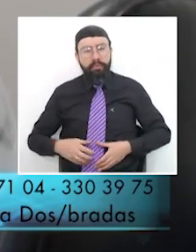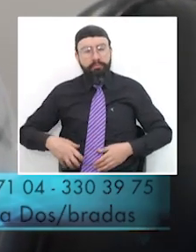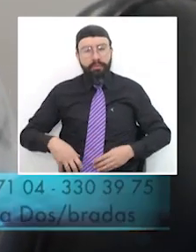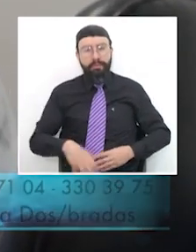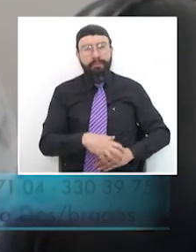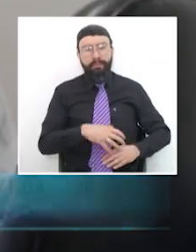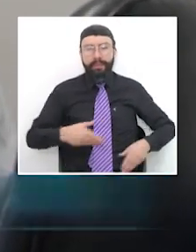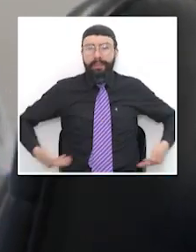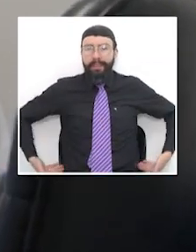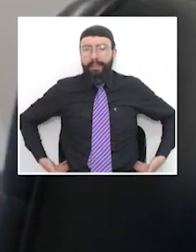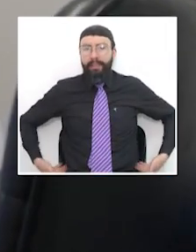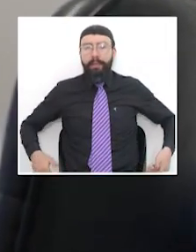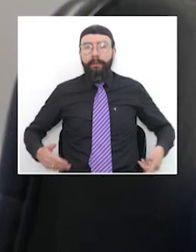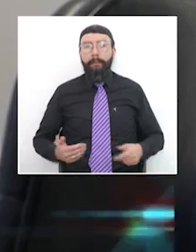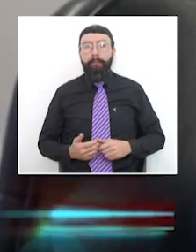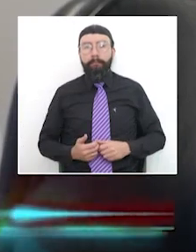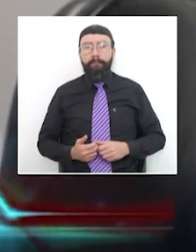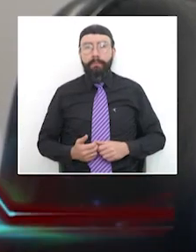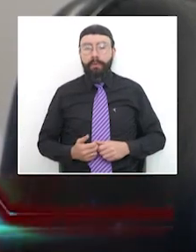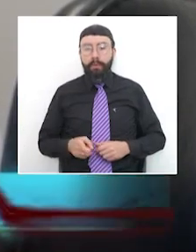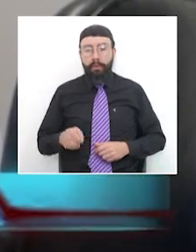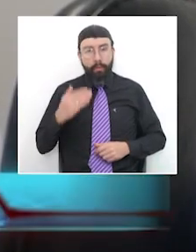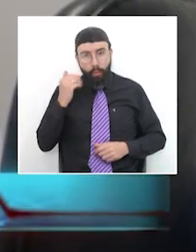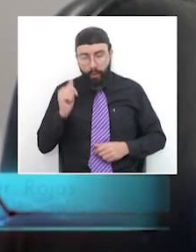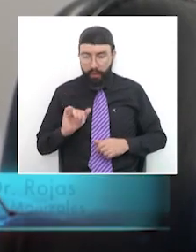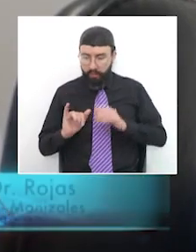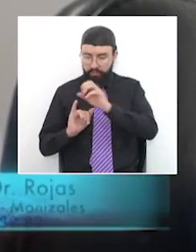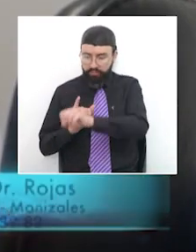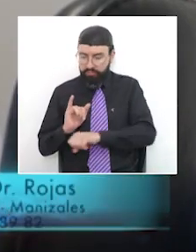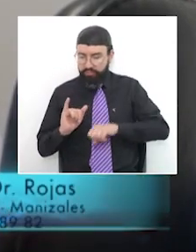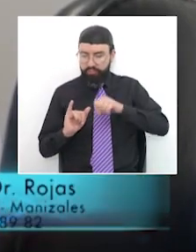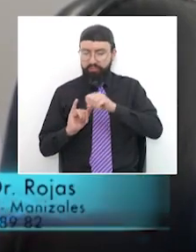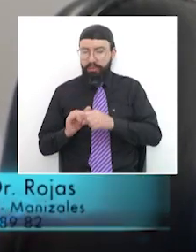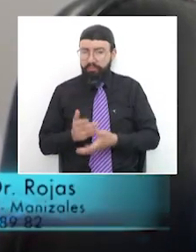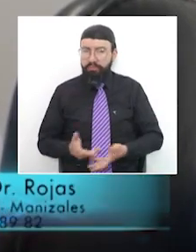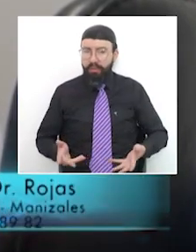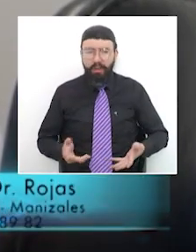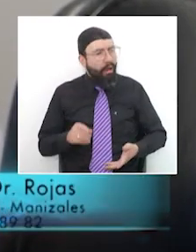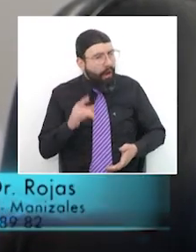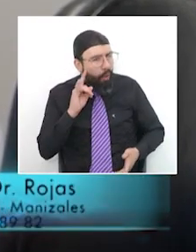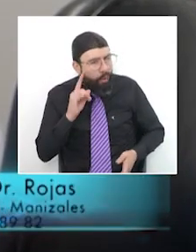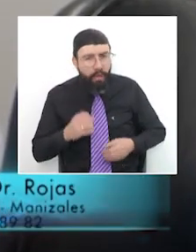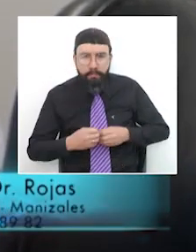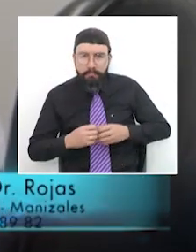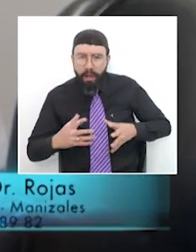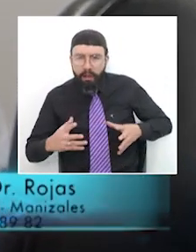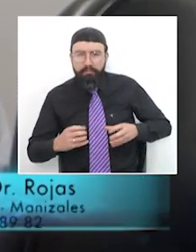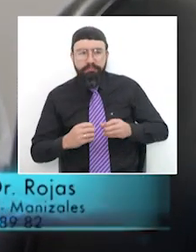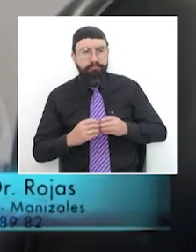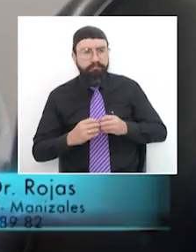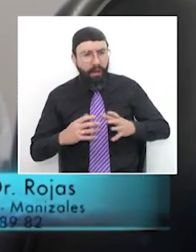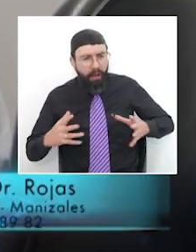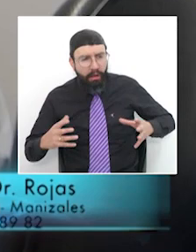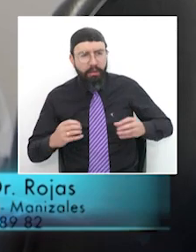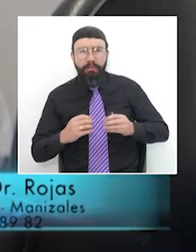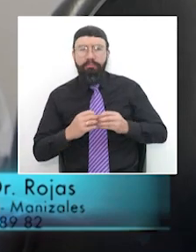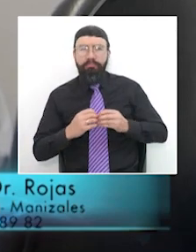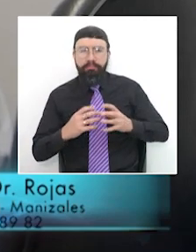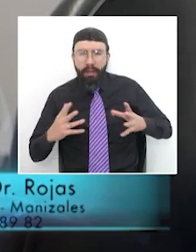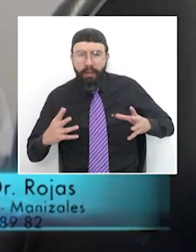riñones y toda la parte pélvica. ¿Ese sonido es qué? Estamos aquí evaluándole la